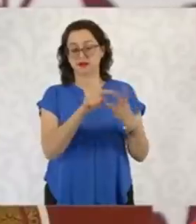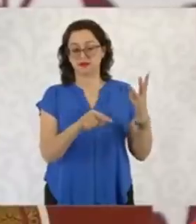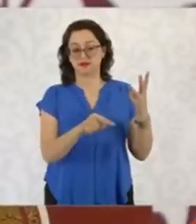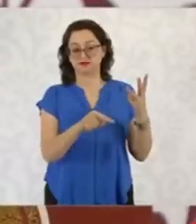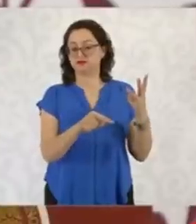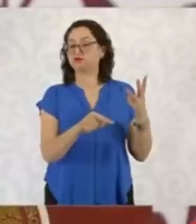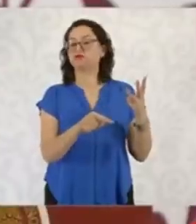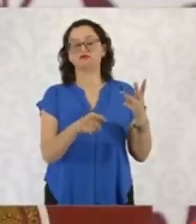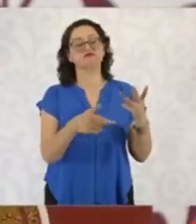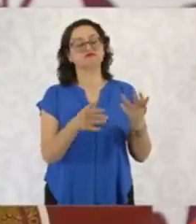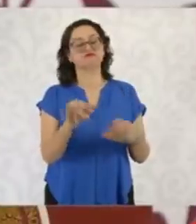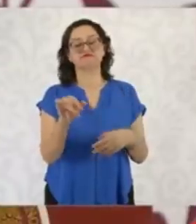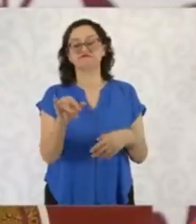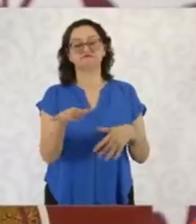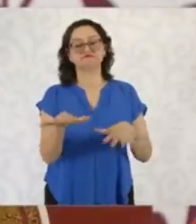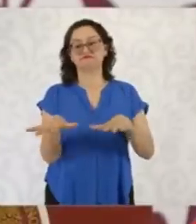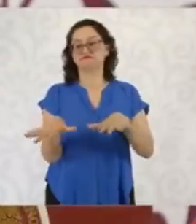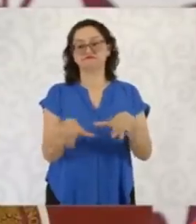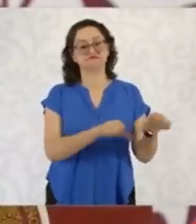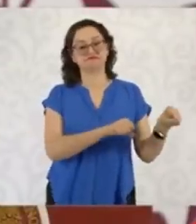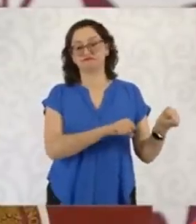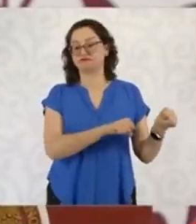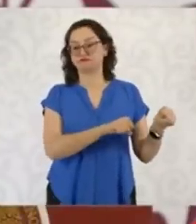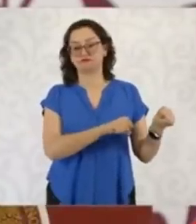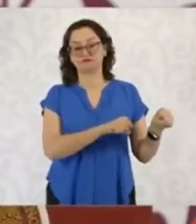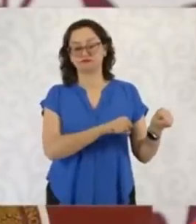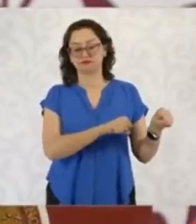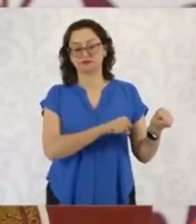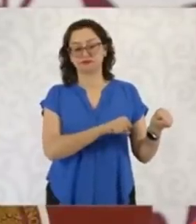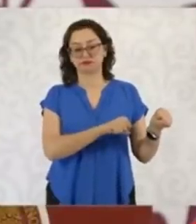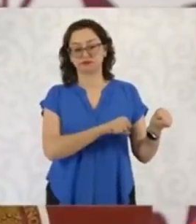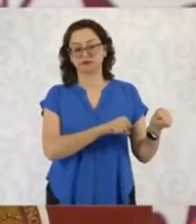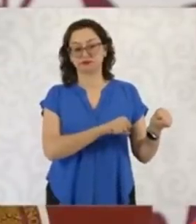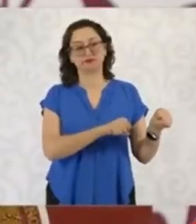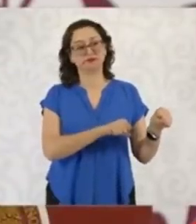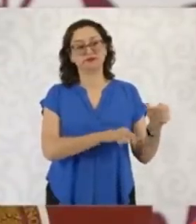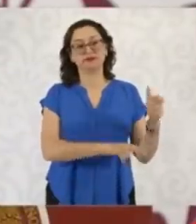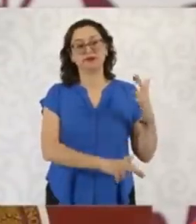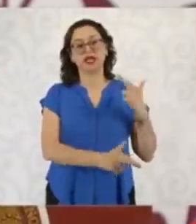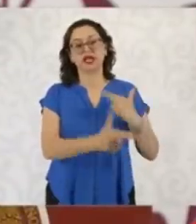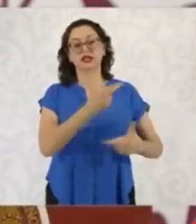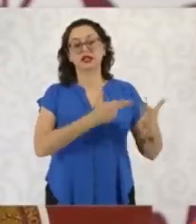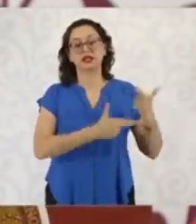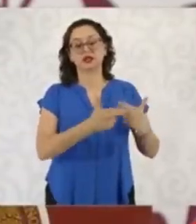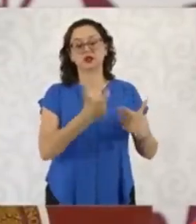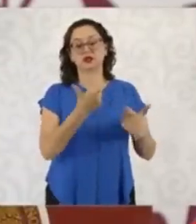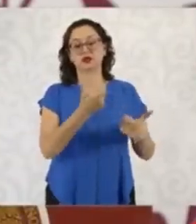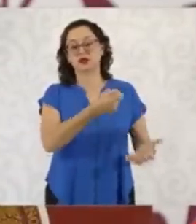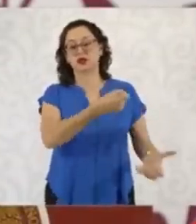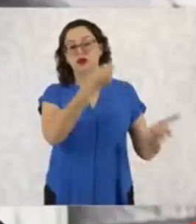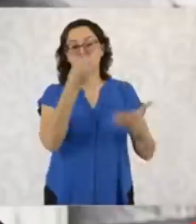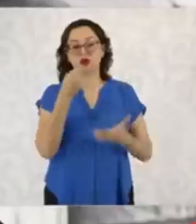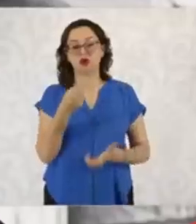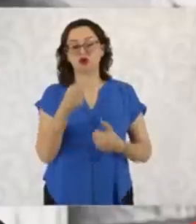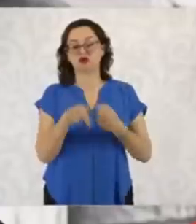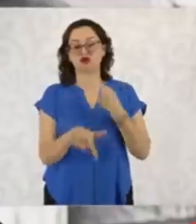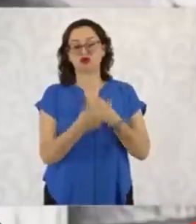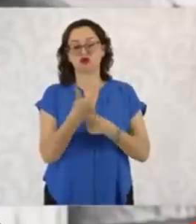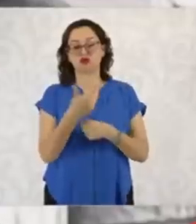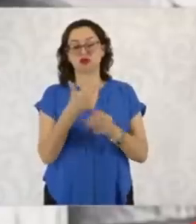entregados al gobierno federal. Y se entregaron aproximadamente 2,5 millones